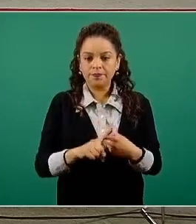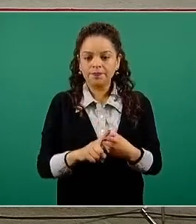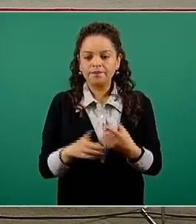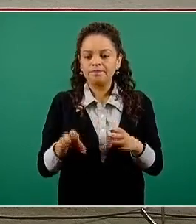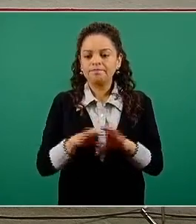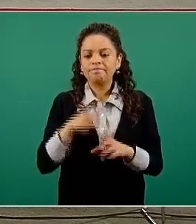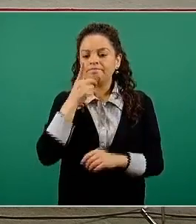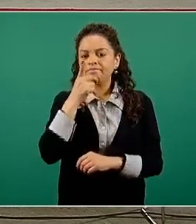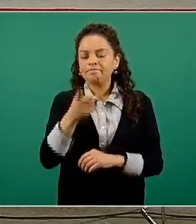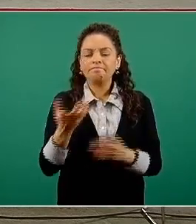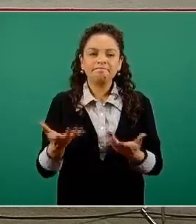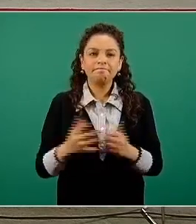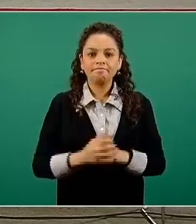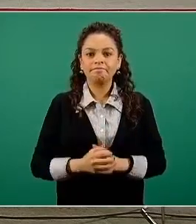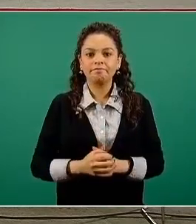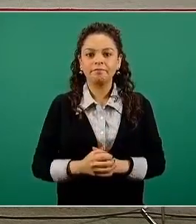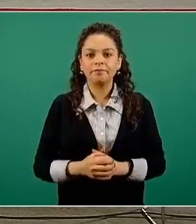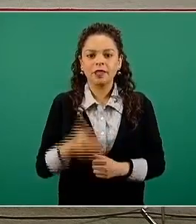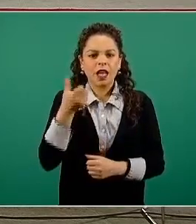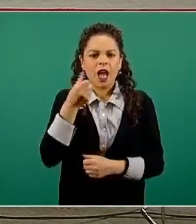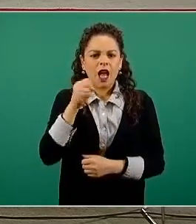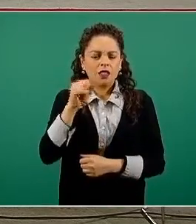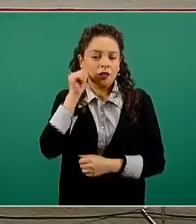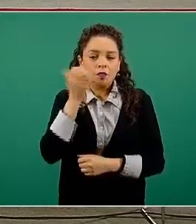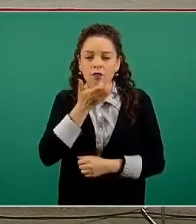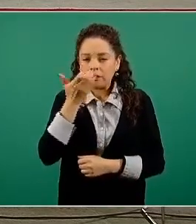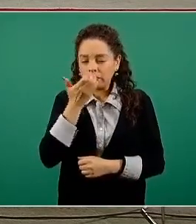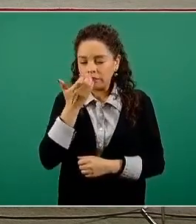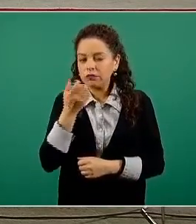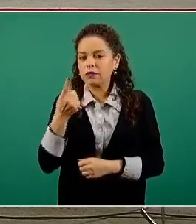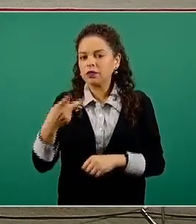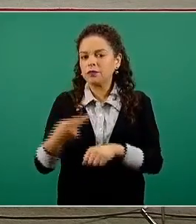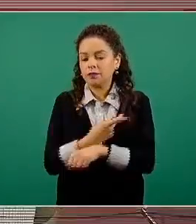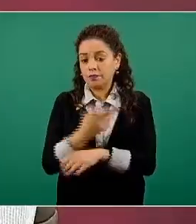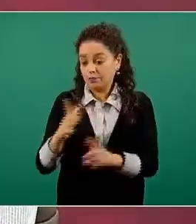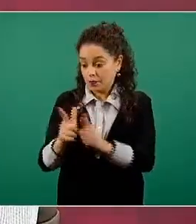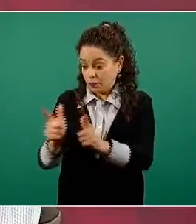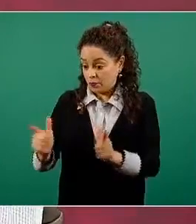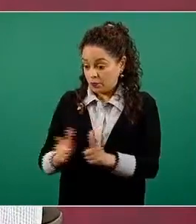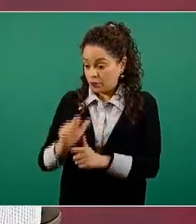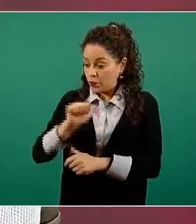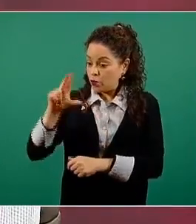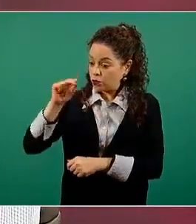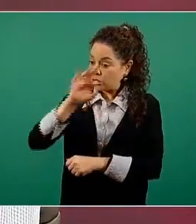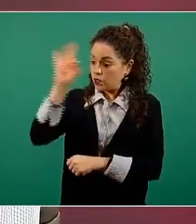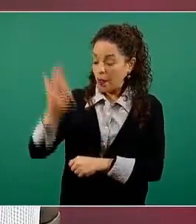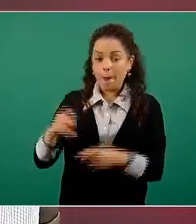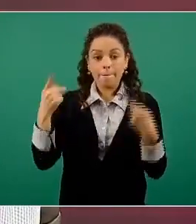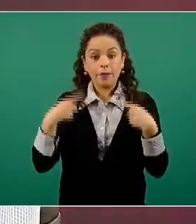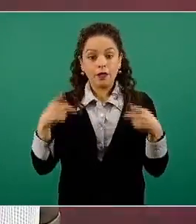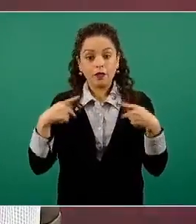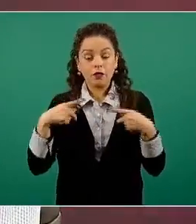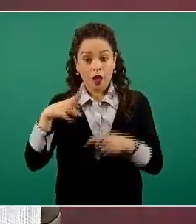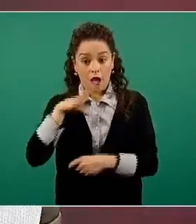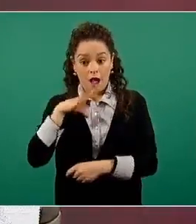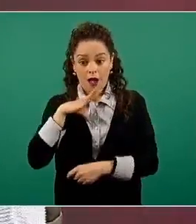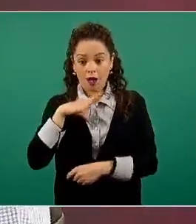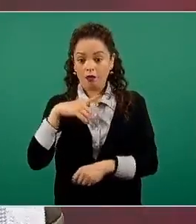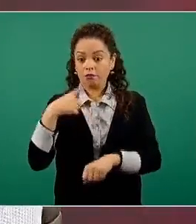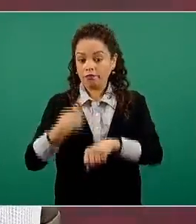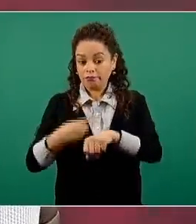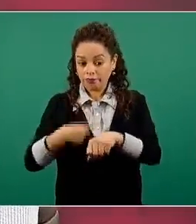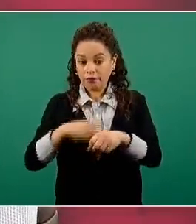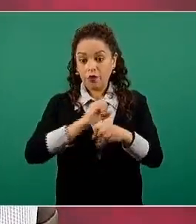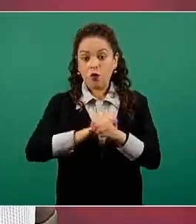Digamos que normalmente va a pasar es, si estamos en este grupo de 80% de personas que desarrolla COVID leve, que